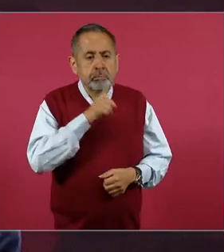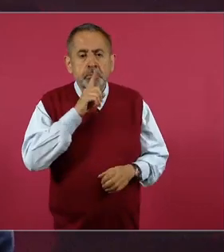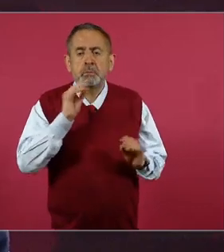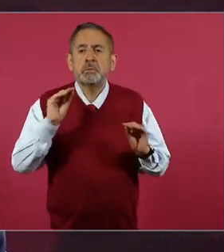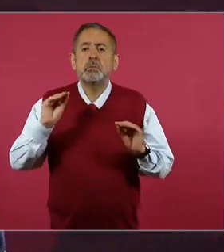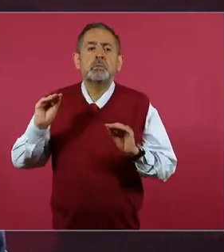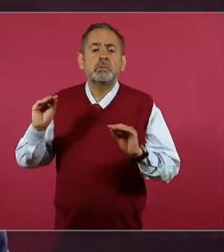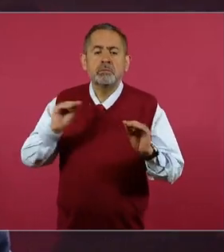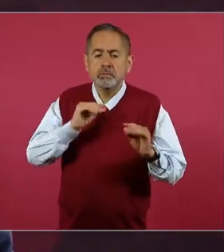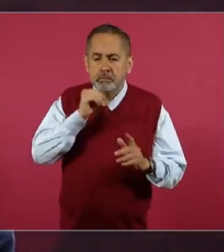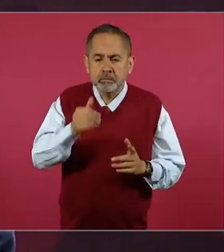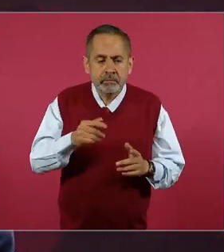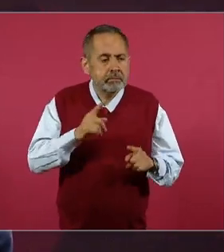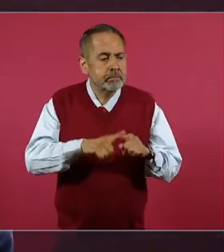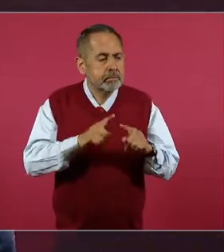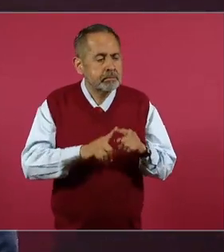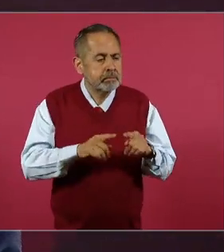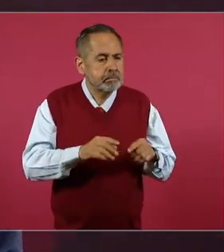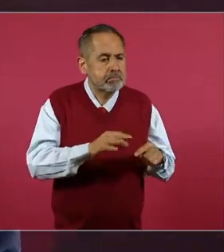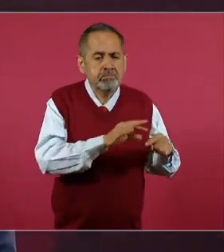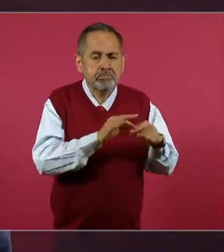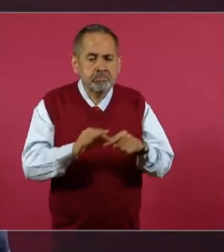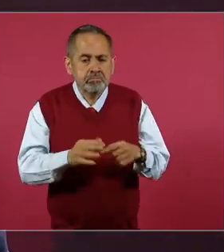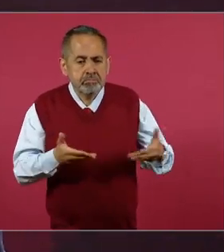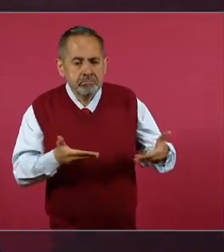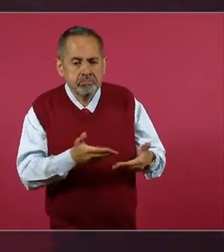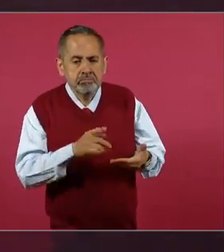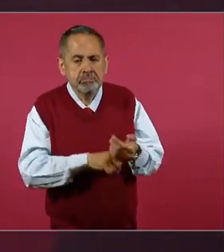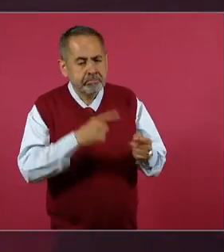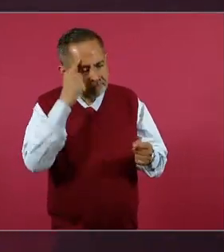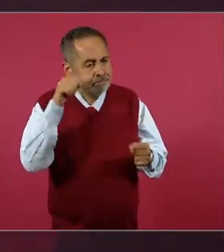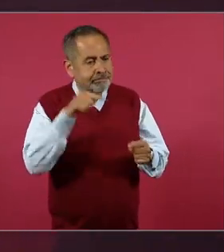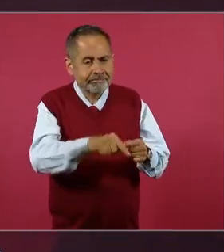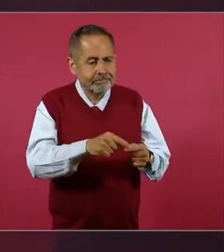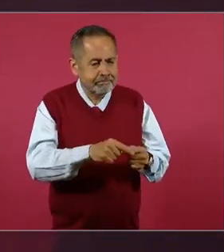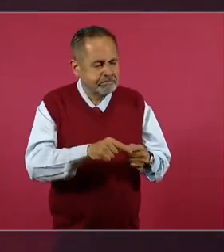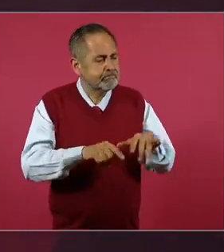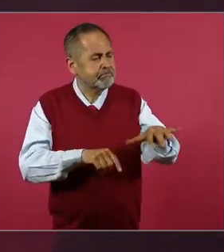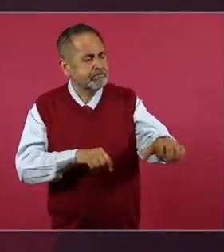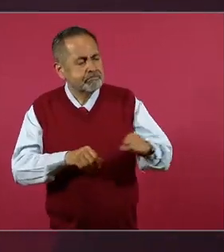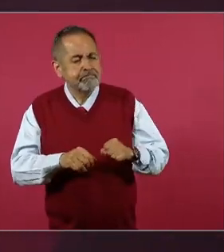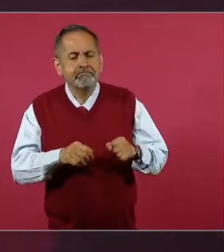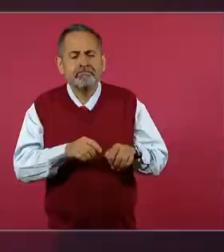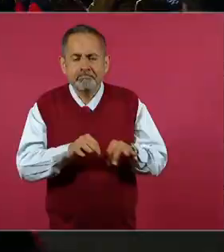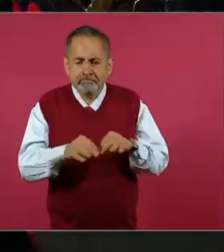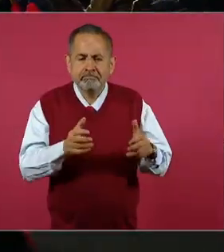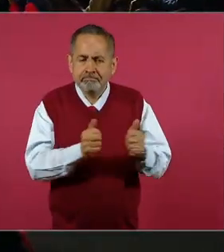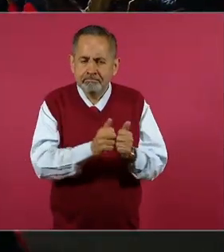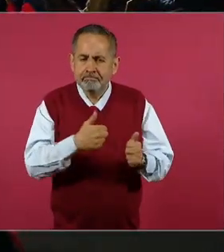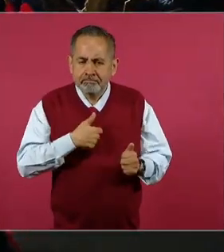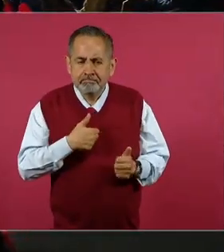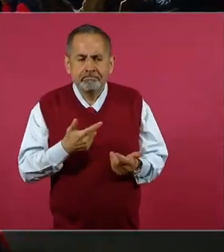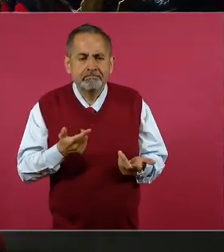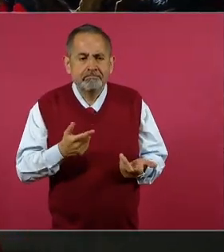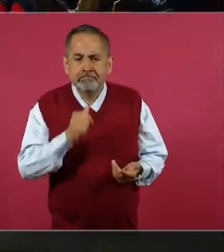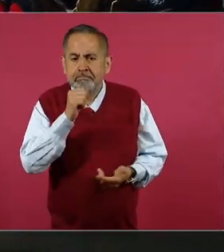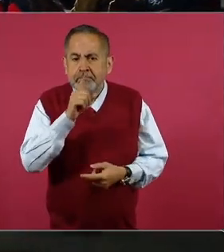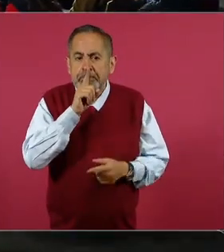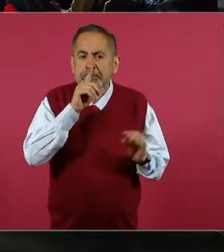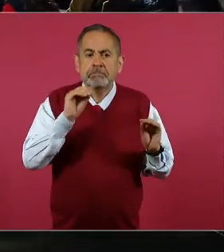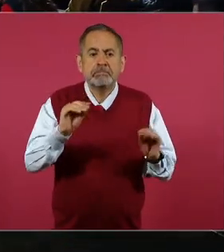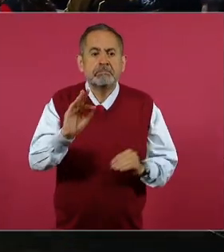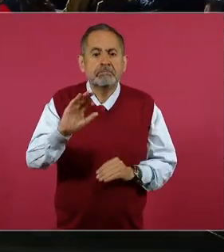¿Quién se lo recomendó? O sea, toda la relatoría, el pueblo de México